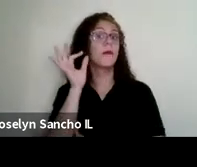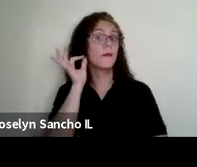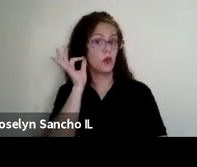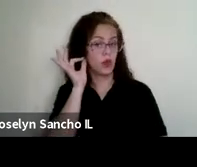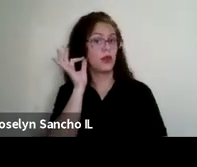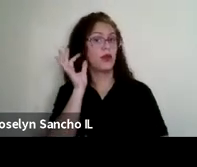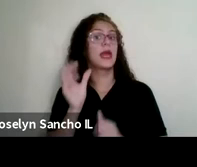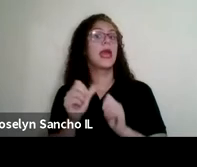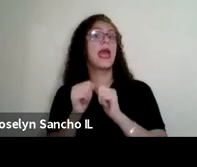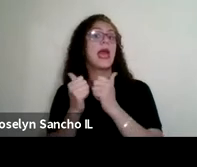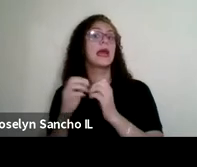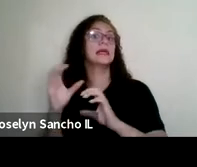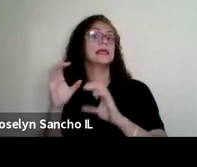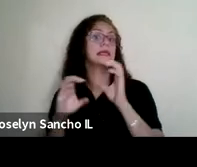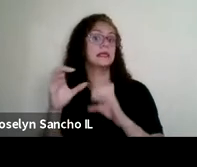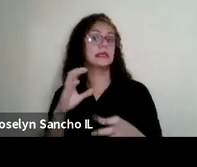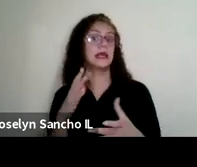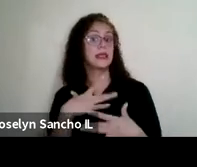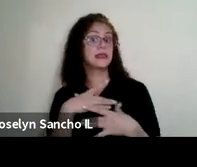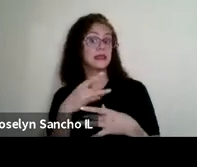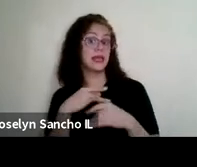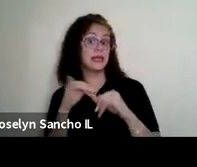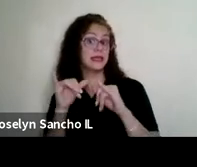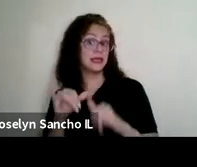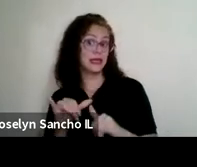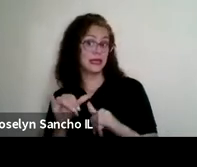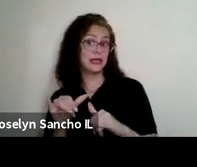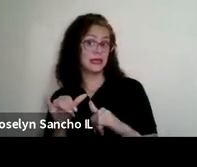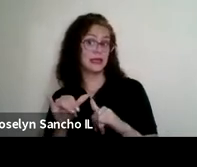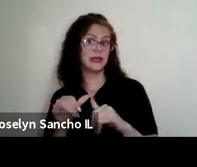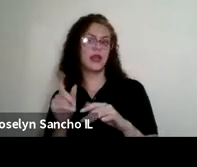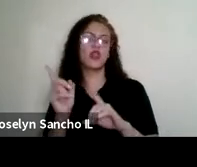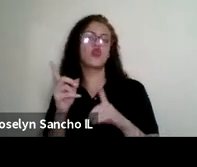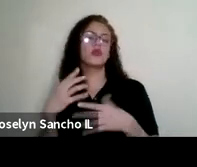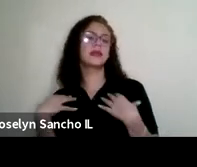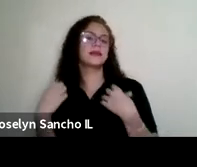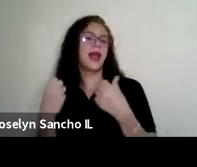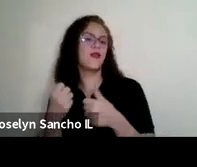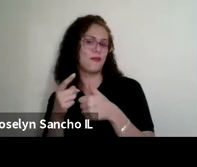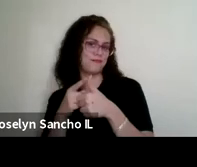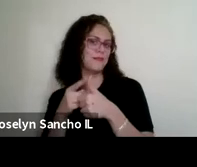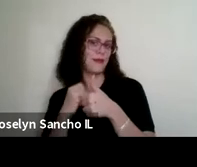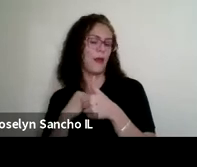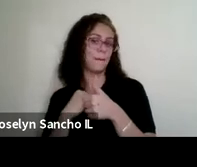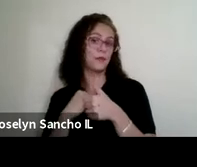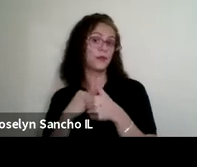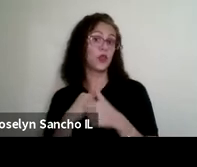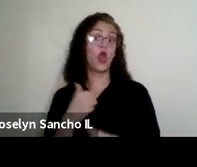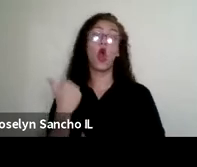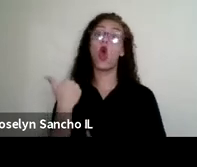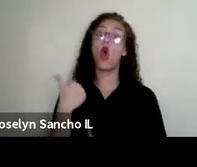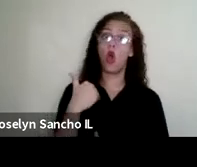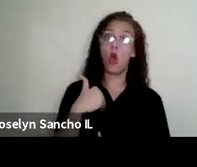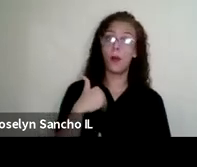en el área de ciencias que les interesa estar es en el área de salud, principalmente. Los chicos,